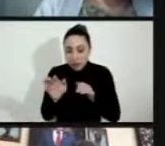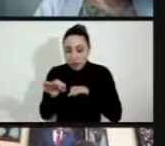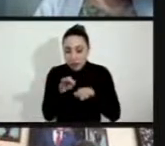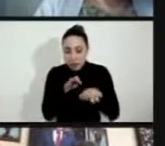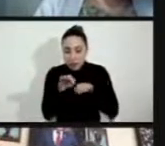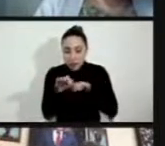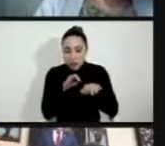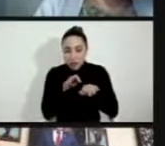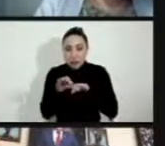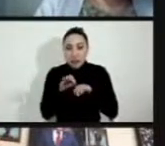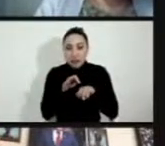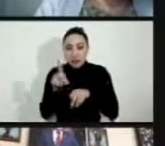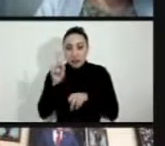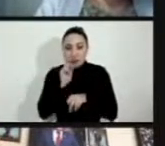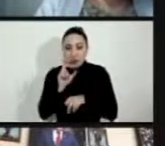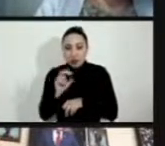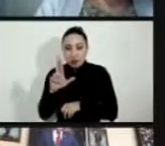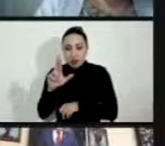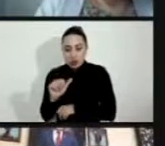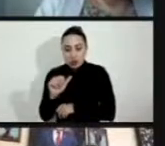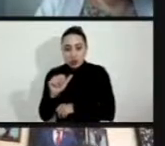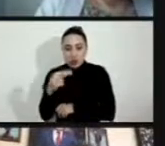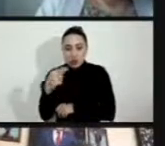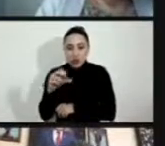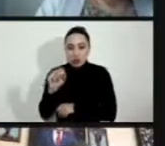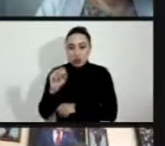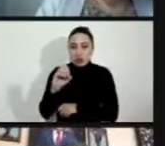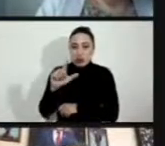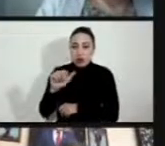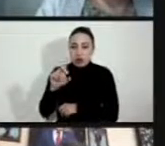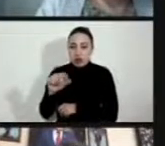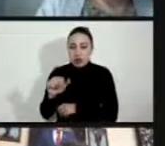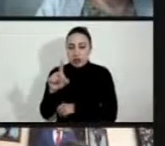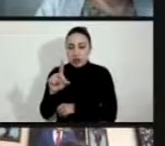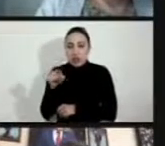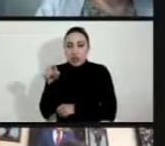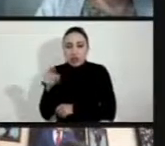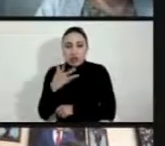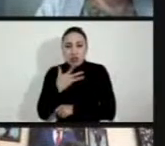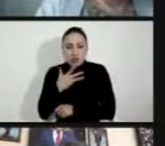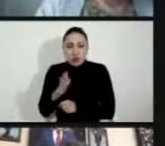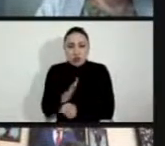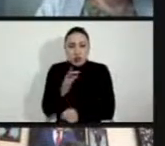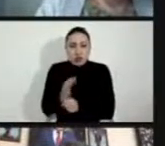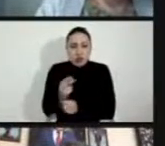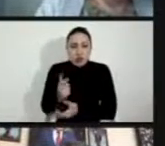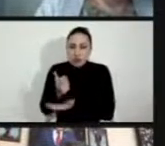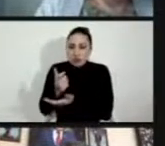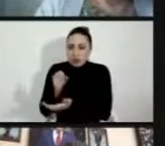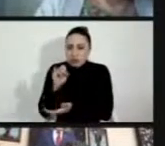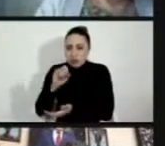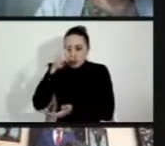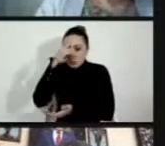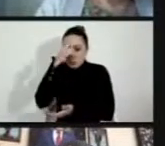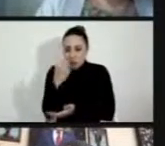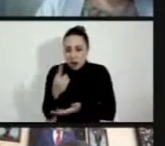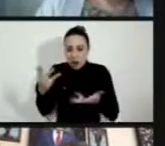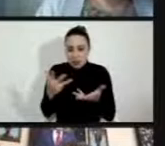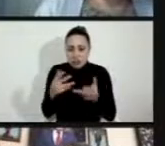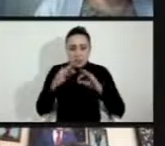Soledad Aragón Martínez, tiene la suficiencia presupuestal para garantizar la realización de